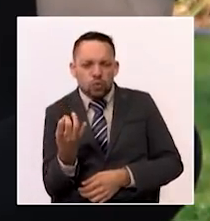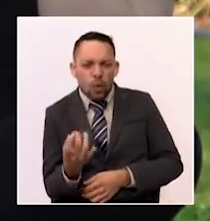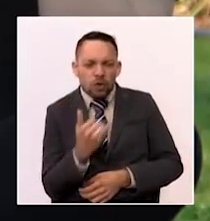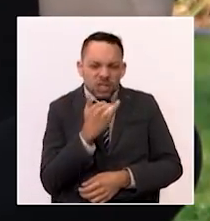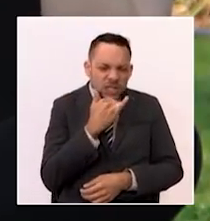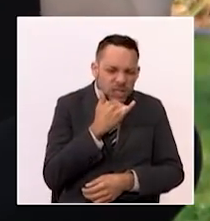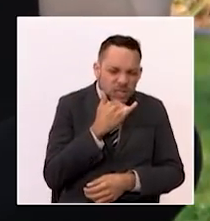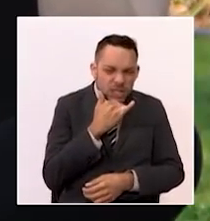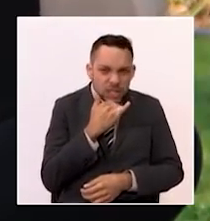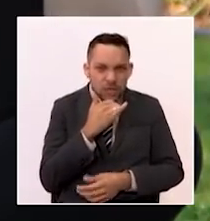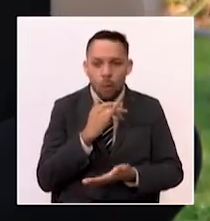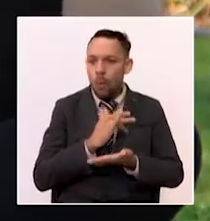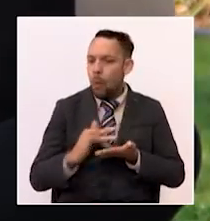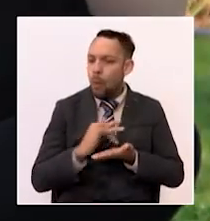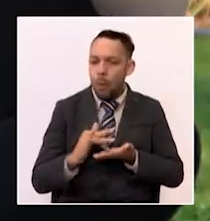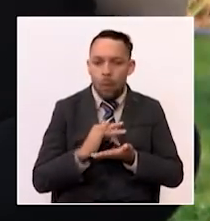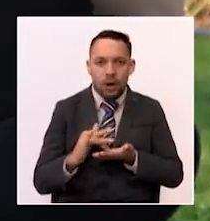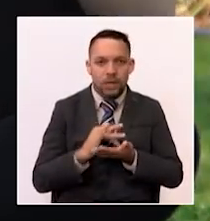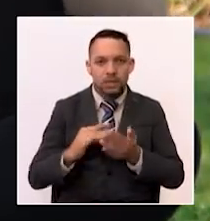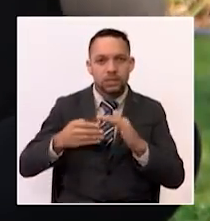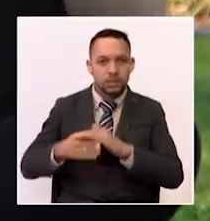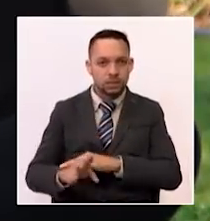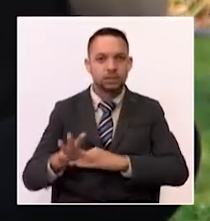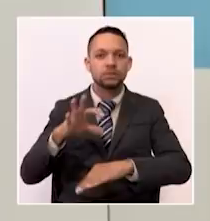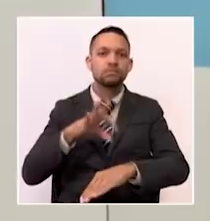importante acudir al médico de inmediato.